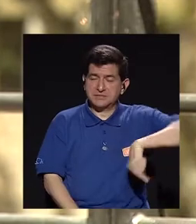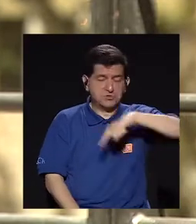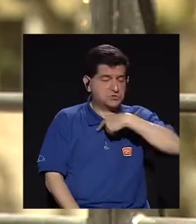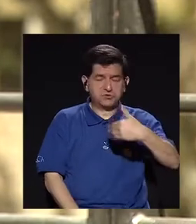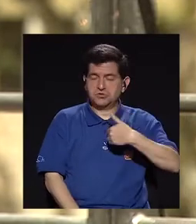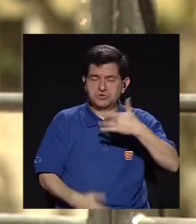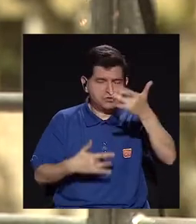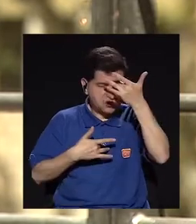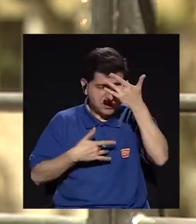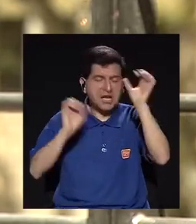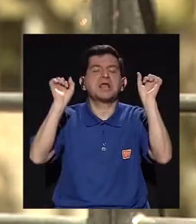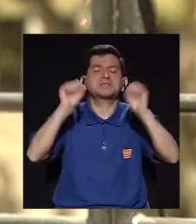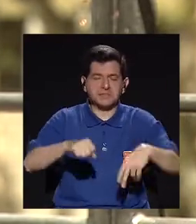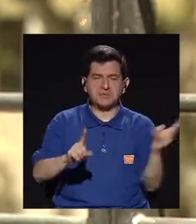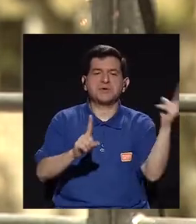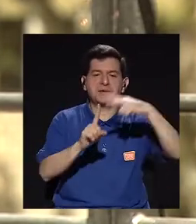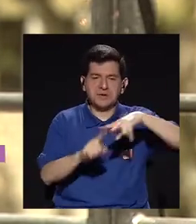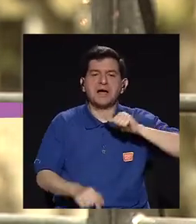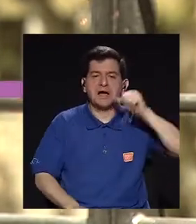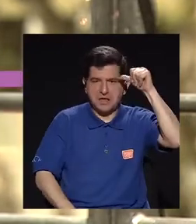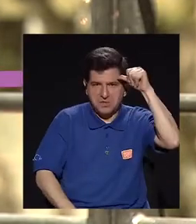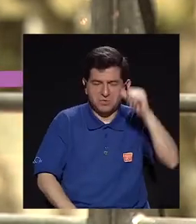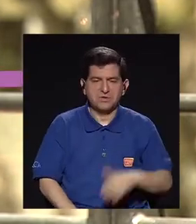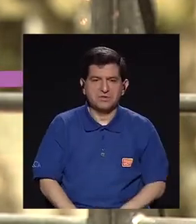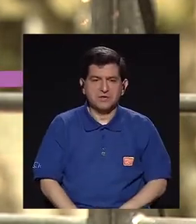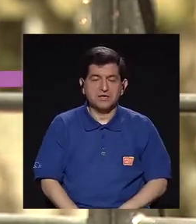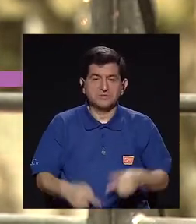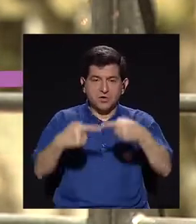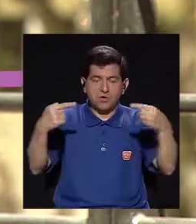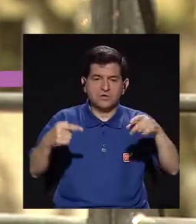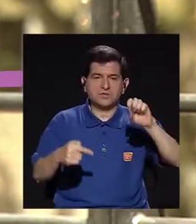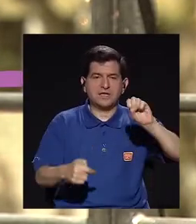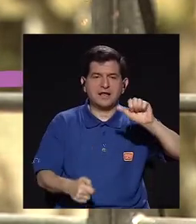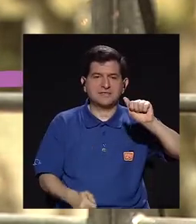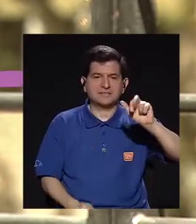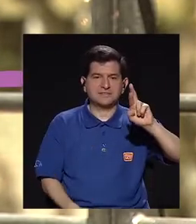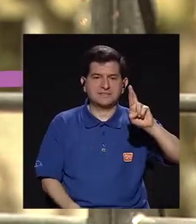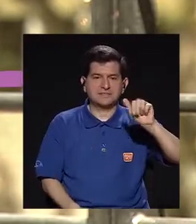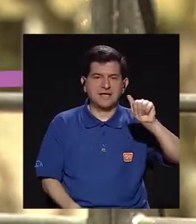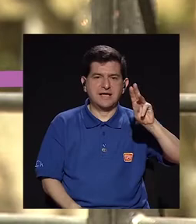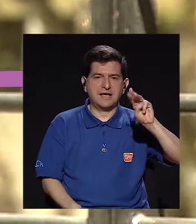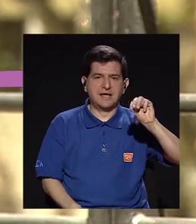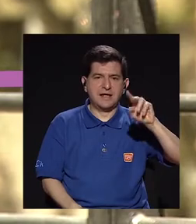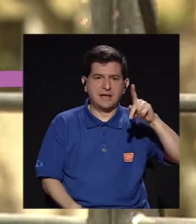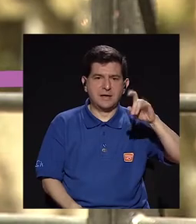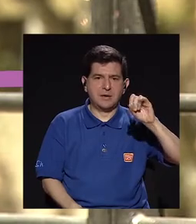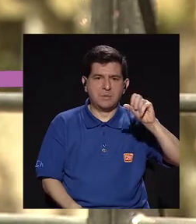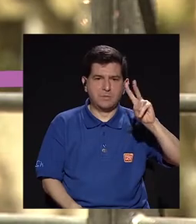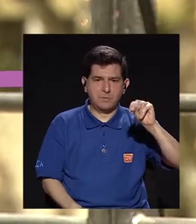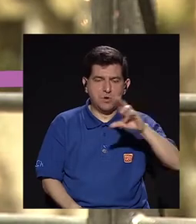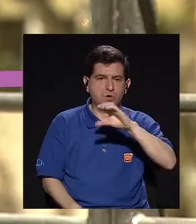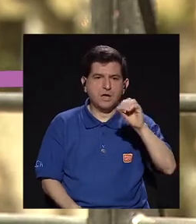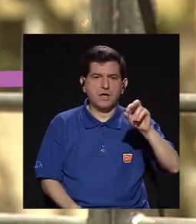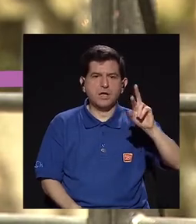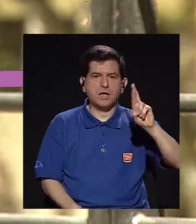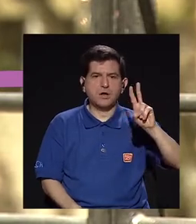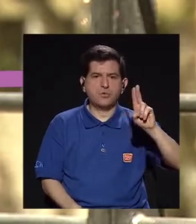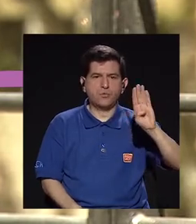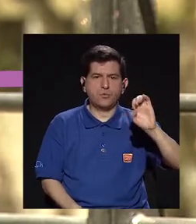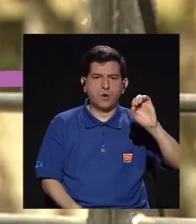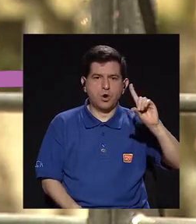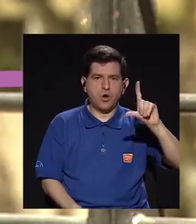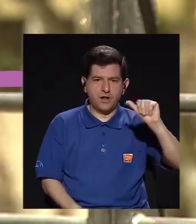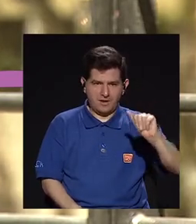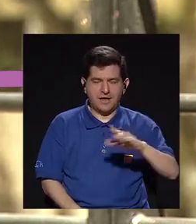la enfermedad, es una vacuna que se puede aplicar en adultos. La vacuna del sarampión y la vacuna de la rubeola se puede aplicar también en adultos.